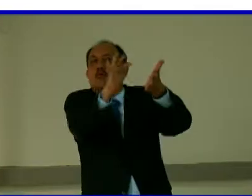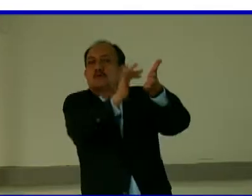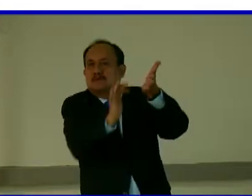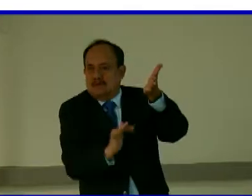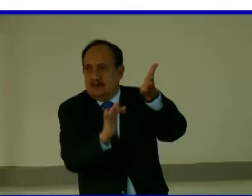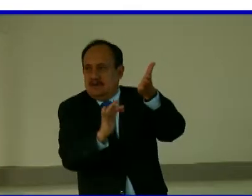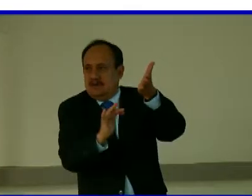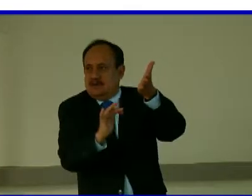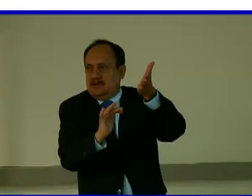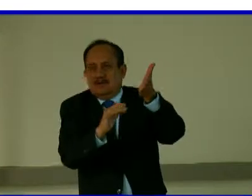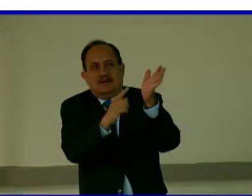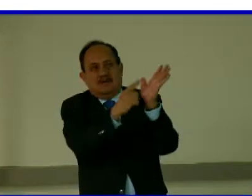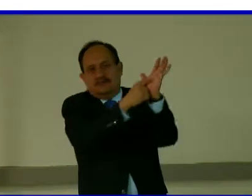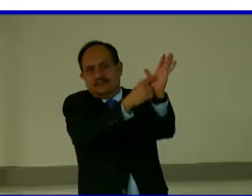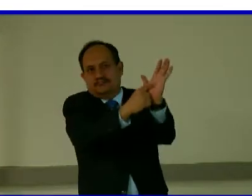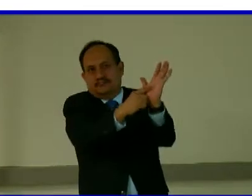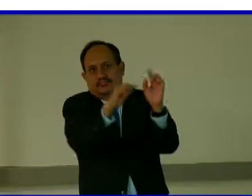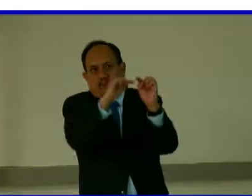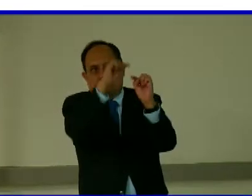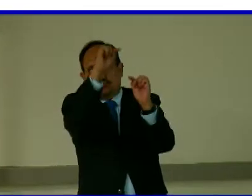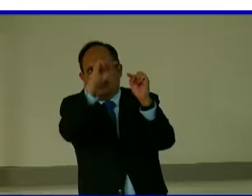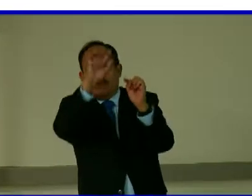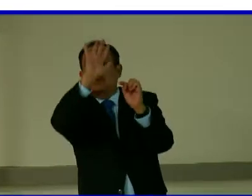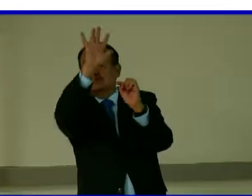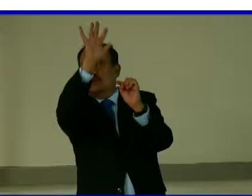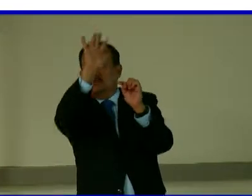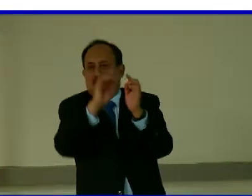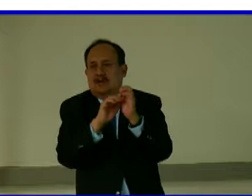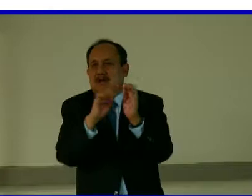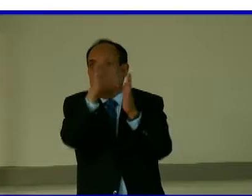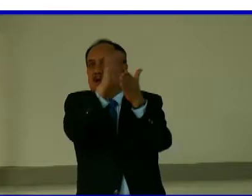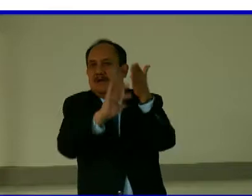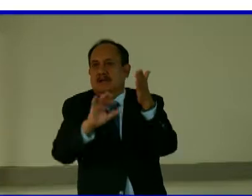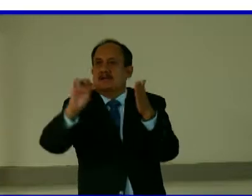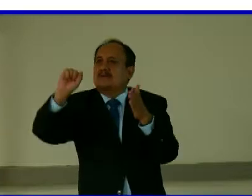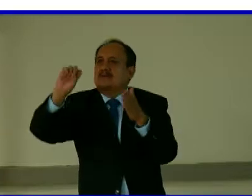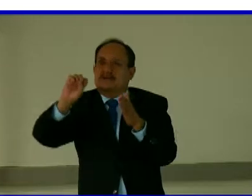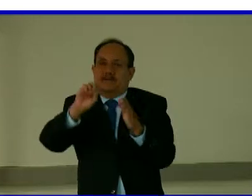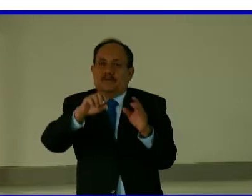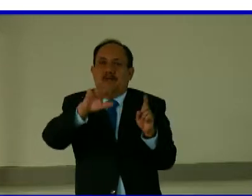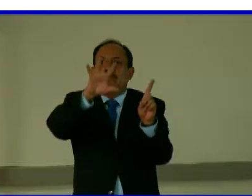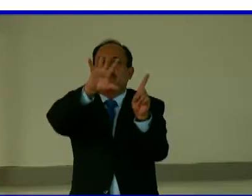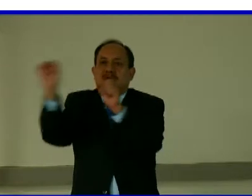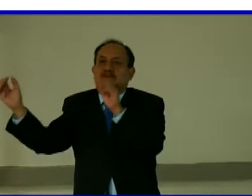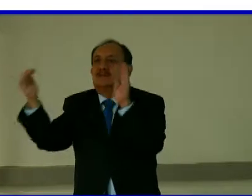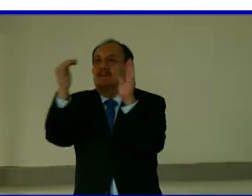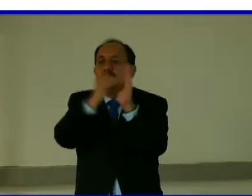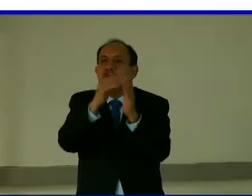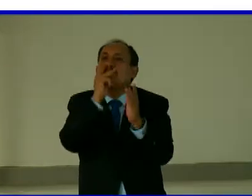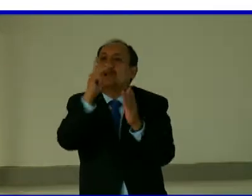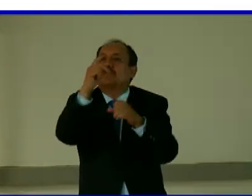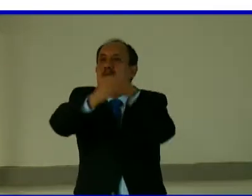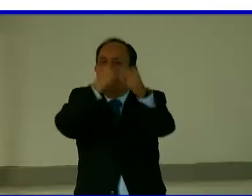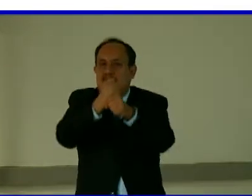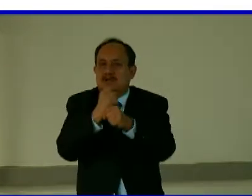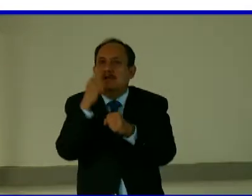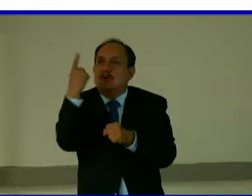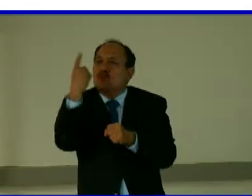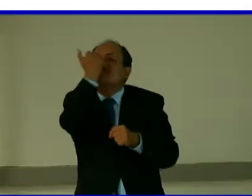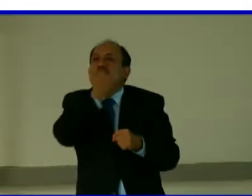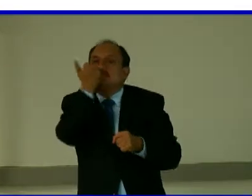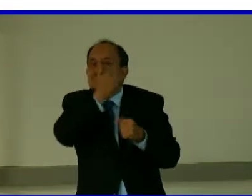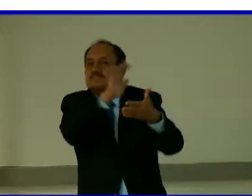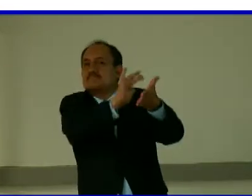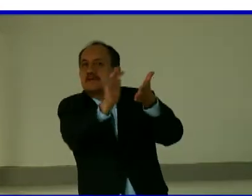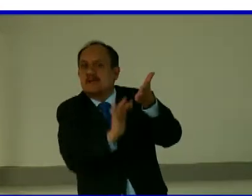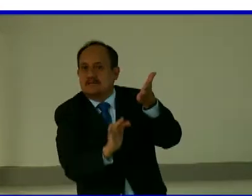en el percentil 50 lee 600,000 palabras al año. Y un estudiante que lee